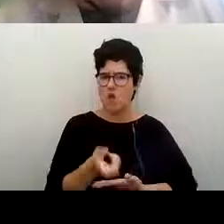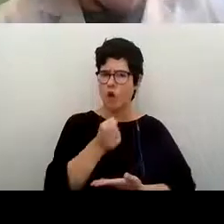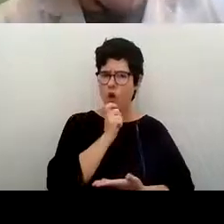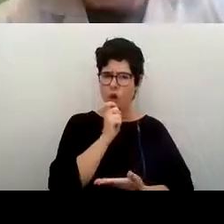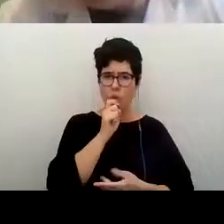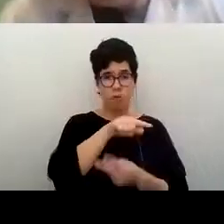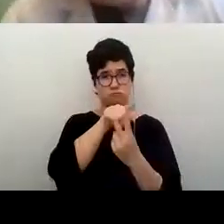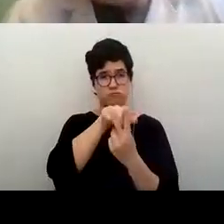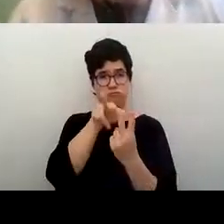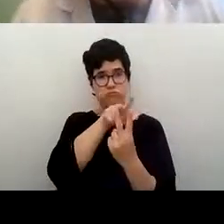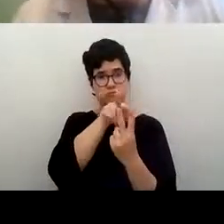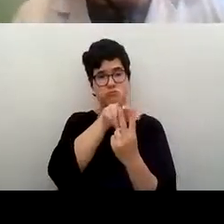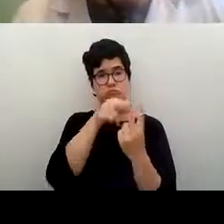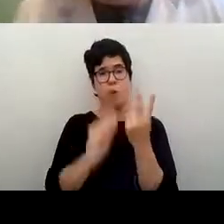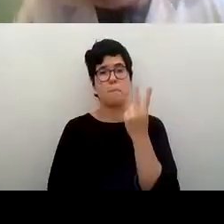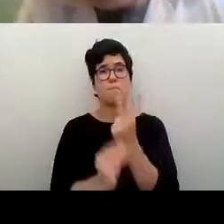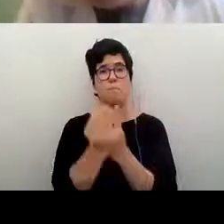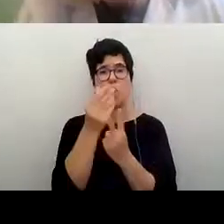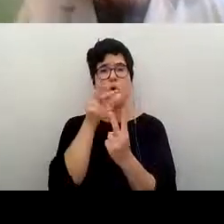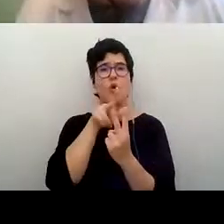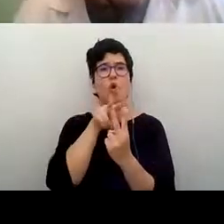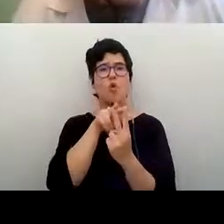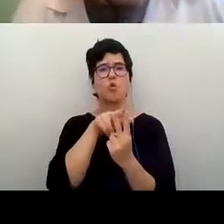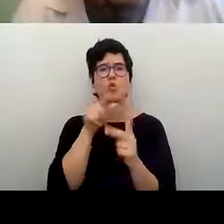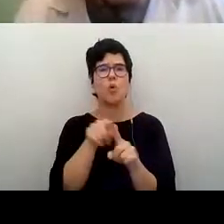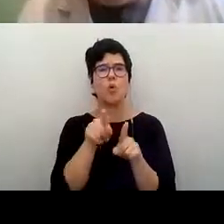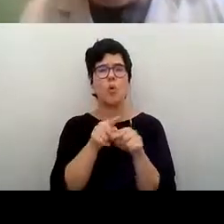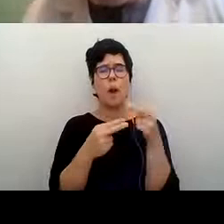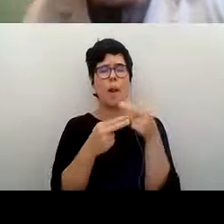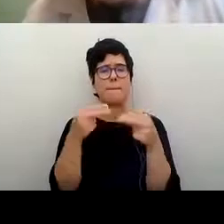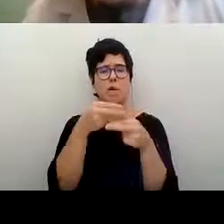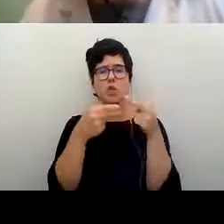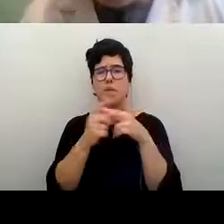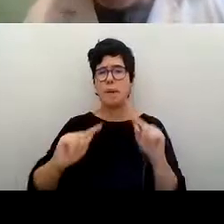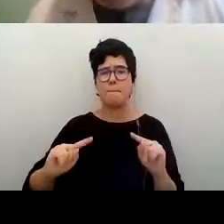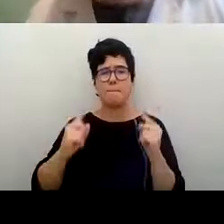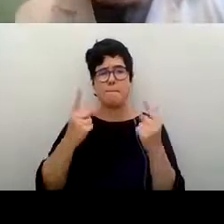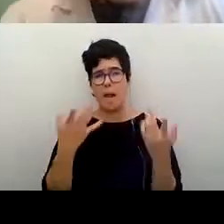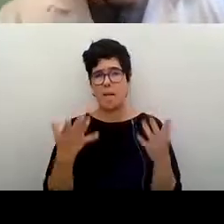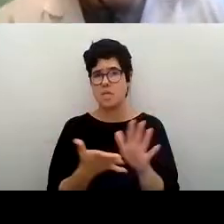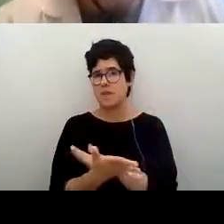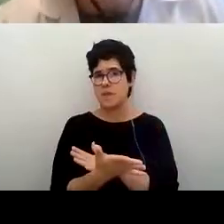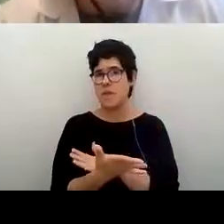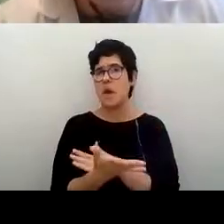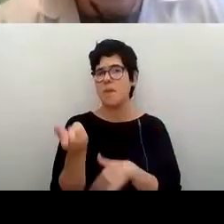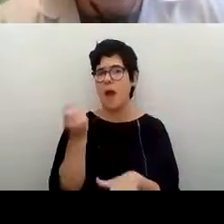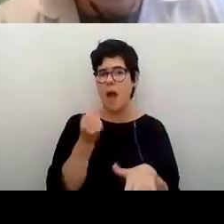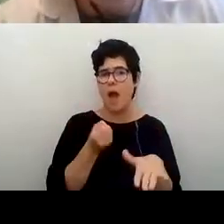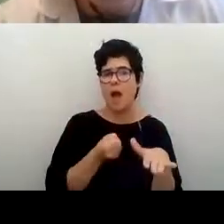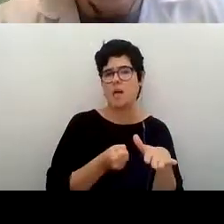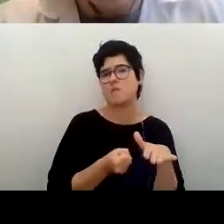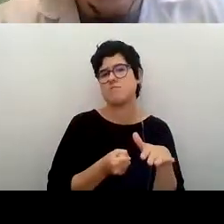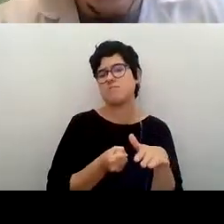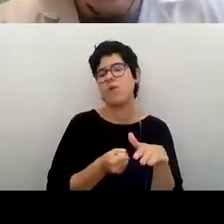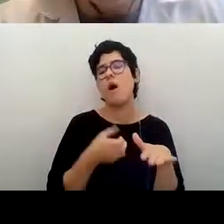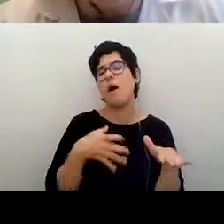productos que serían los más proteicos o las proteínas más accesibles dentro de los productos que